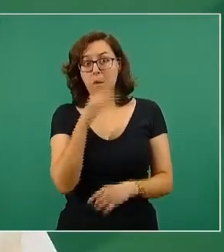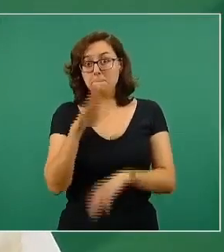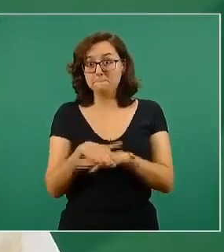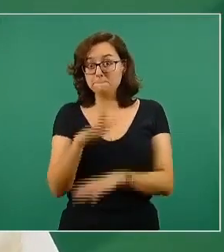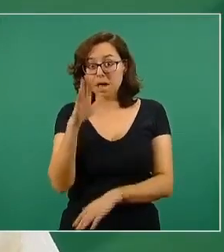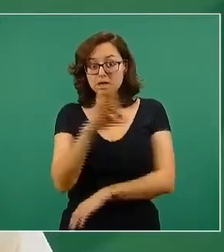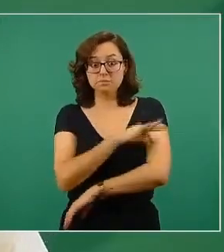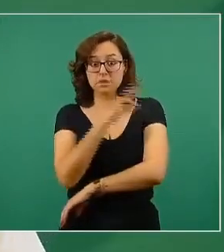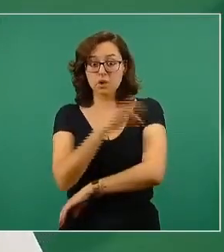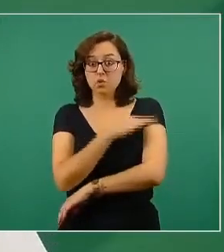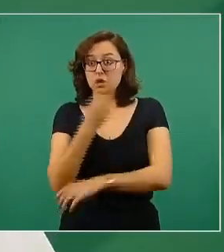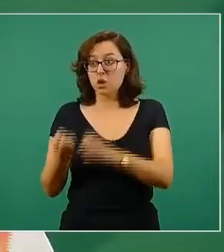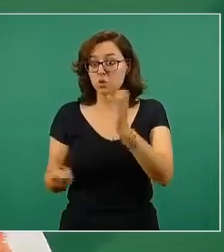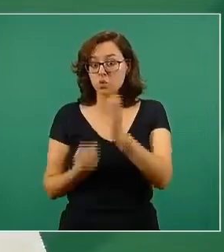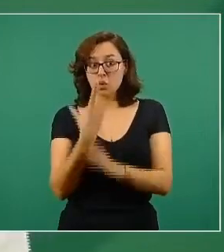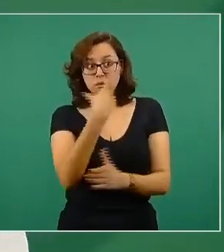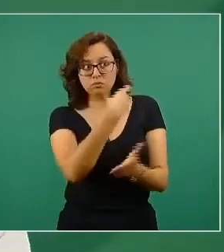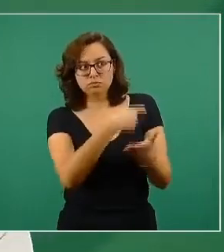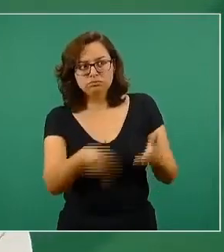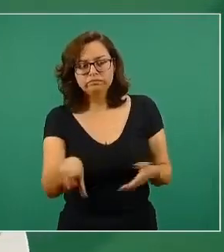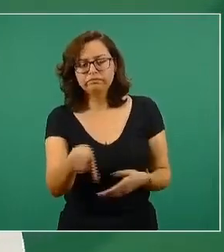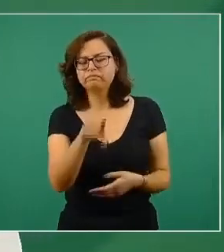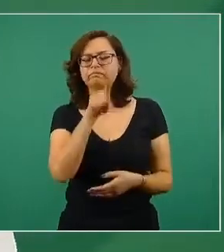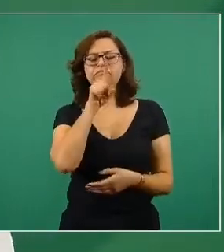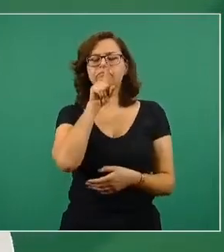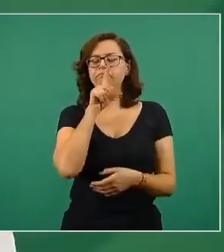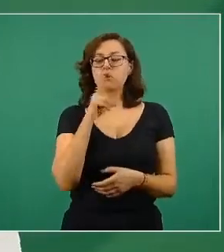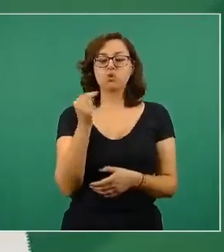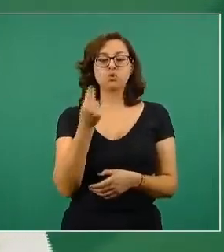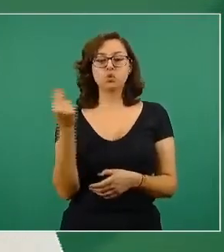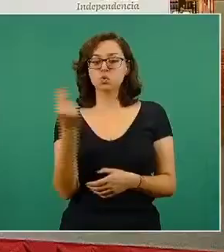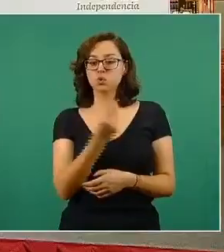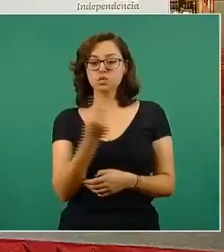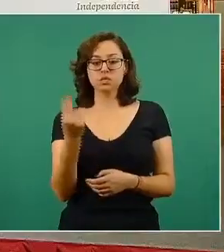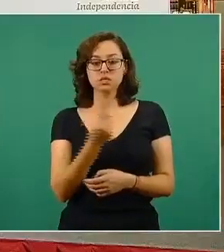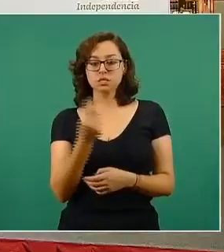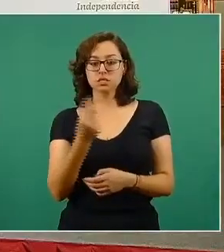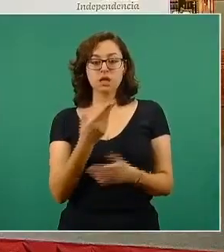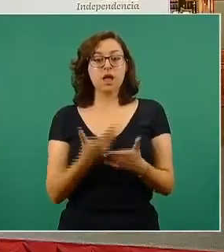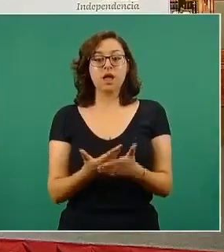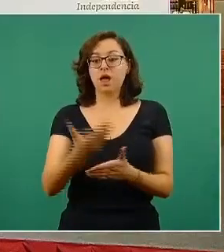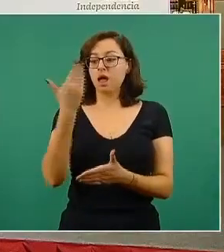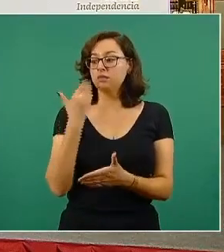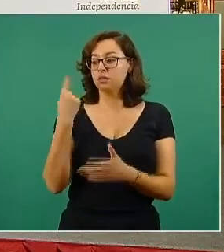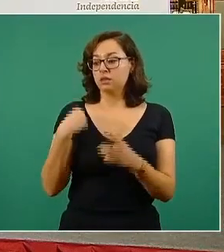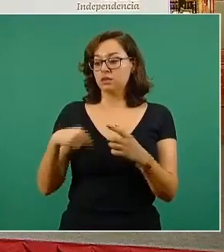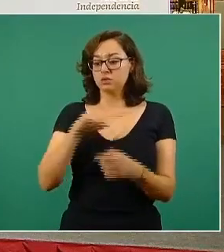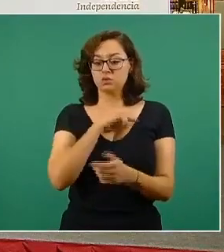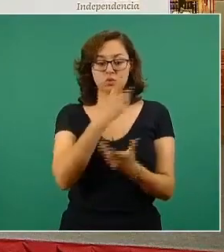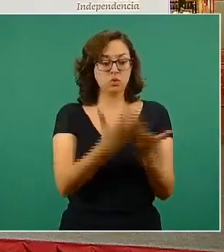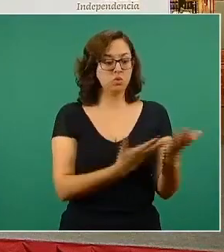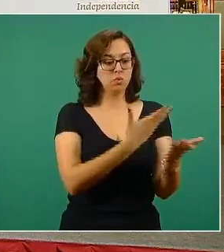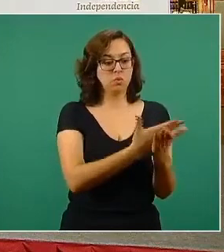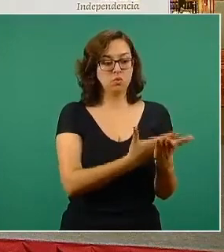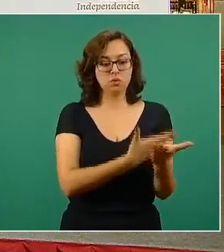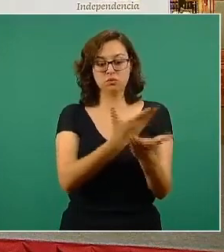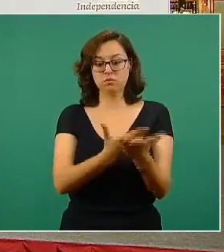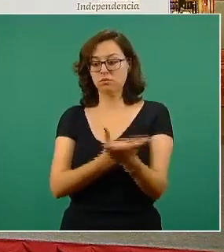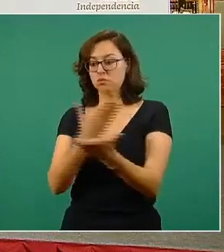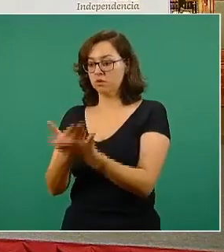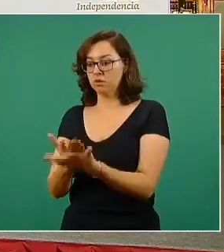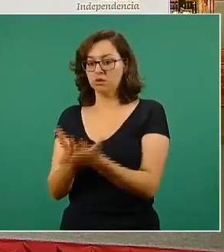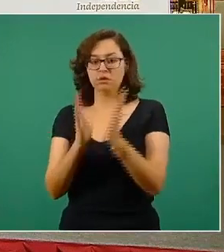vacuna. Desde el inicio empezamos a trabajar con las distintas propuestas o posibilidades que